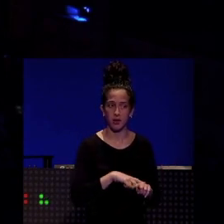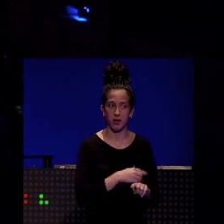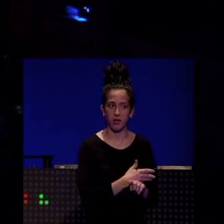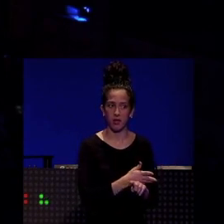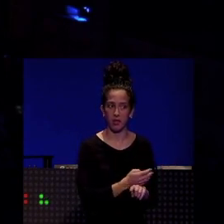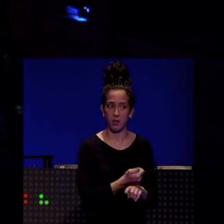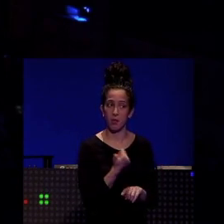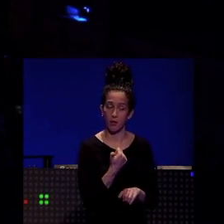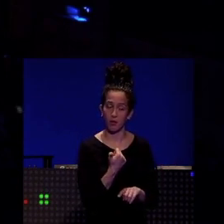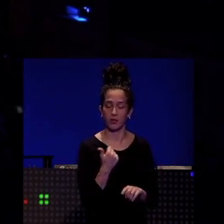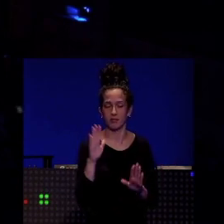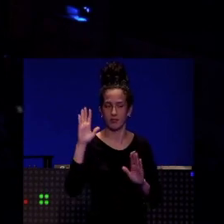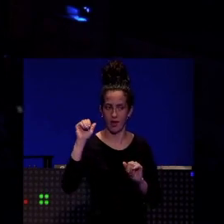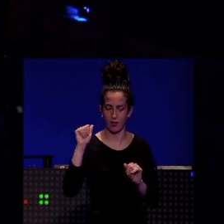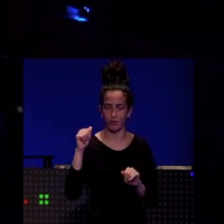despido